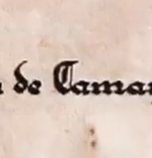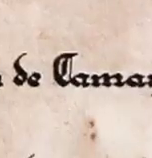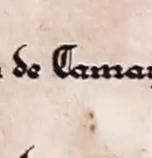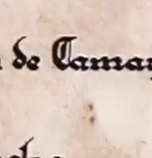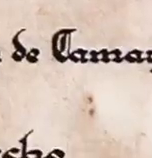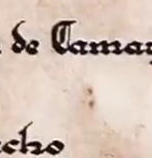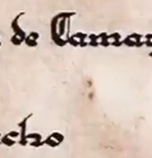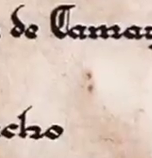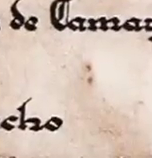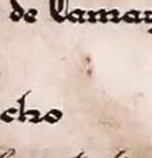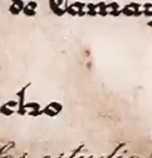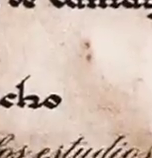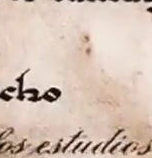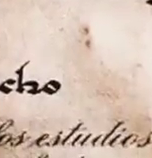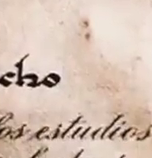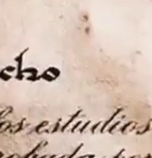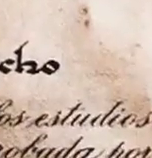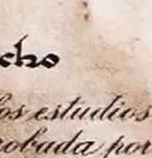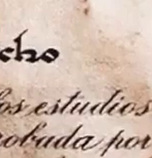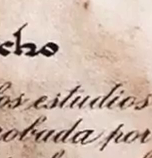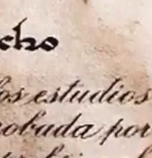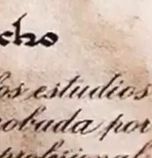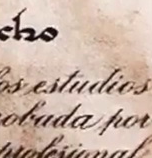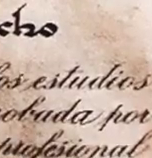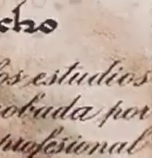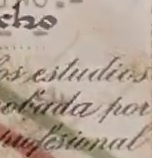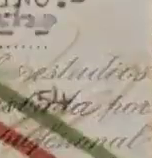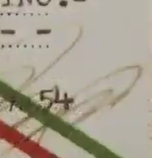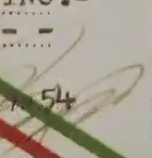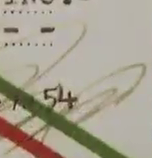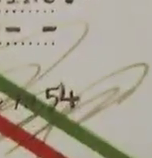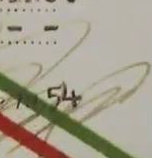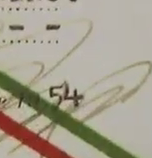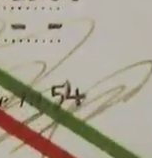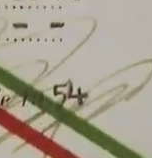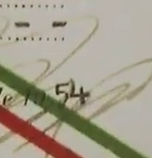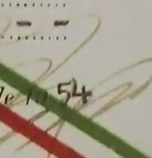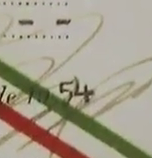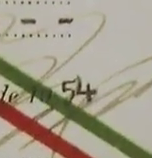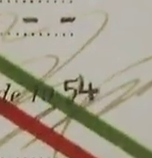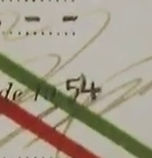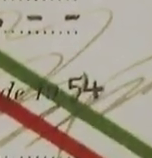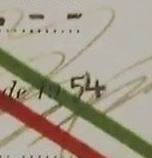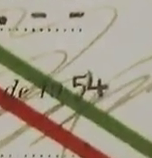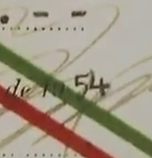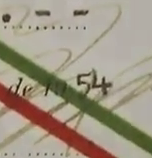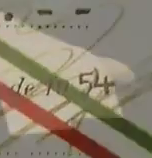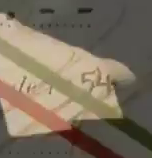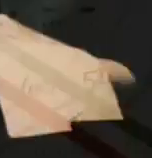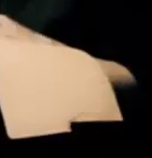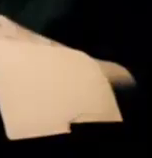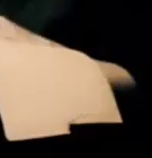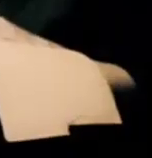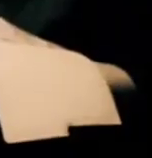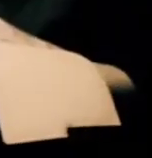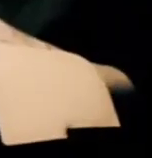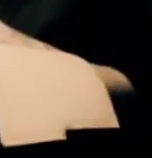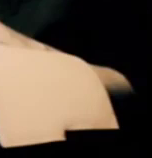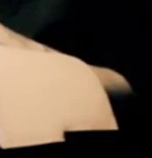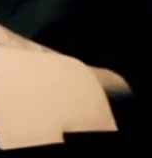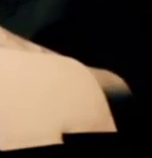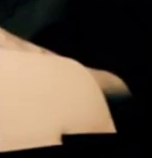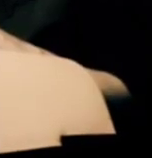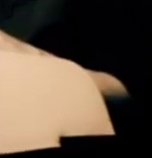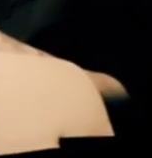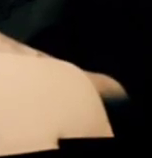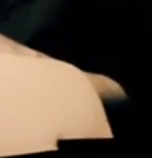Tamayo. Egresada de la Escuela Nacional de Jurisprudencia, obtuvo el doctorado en Derecho en 1953 por la Universidad